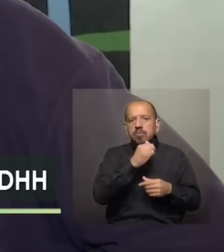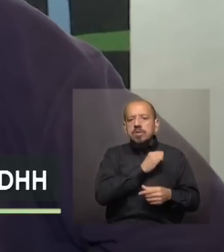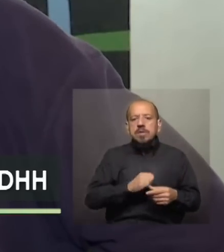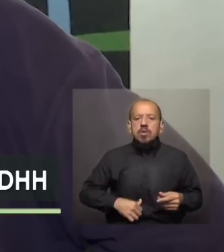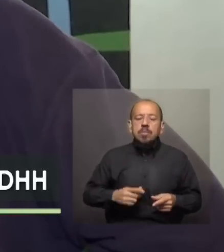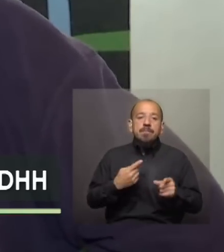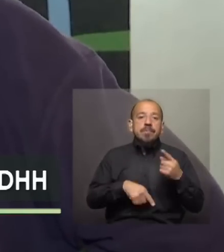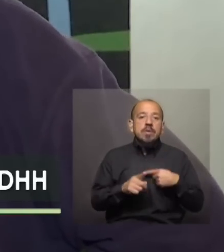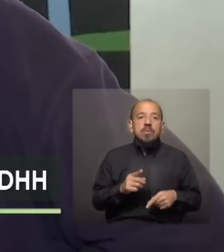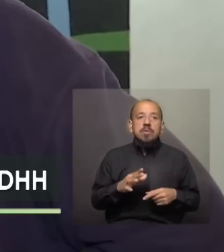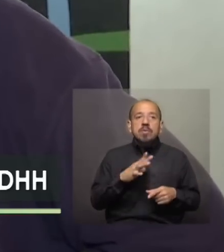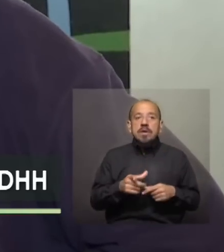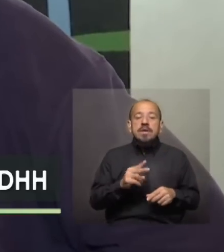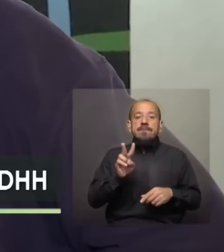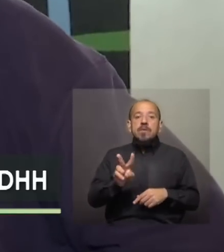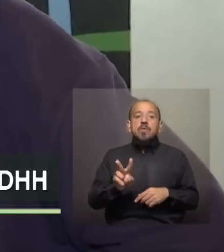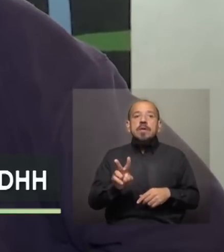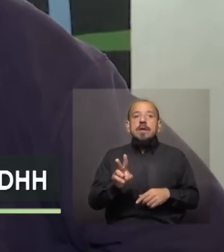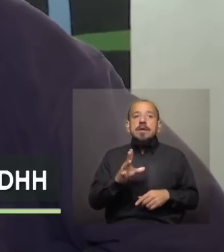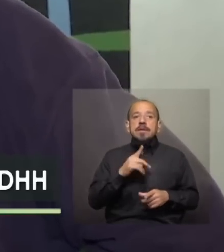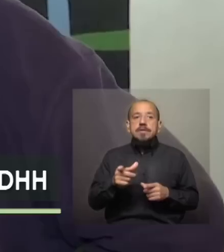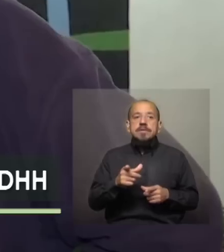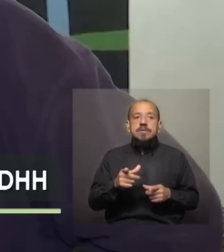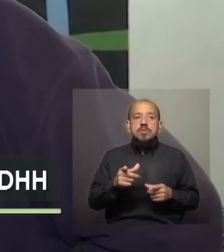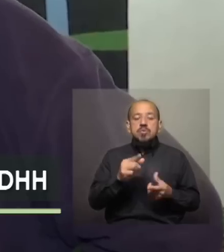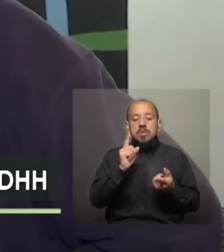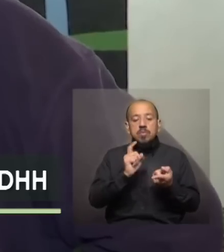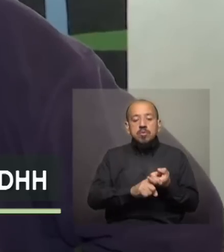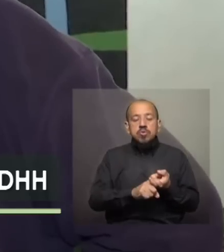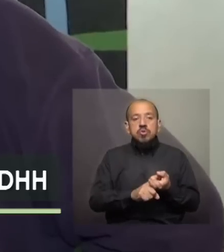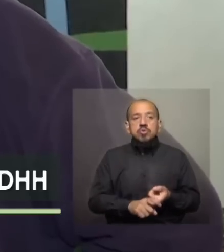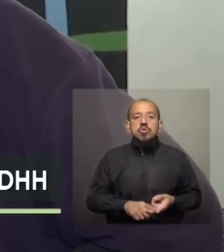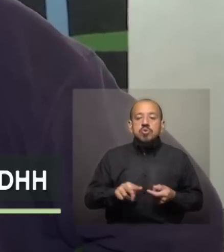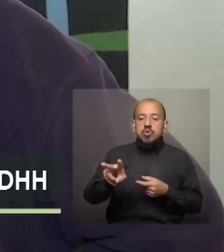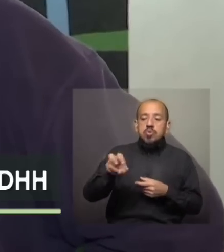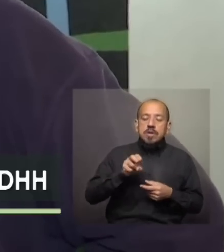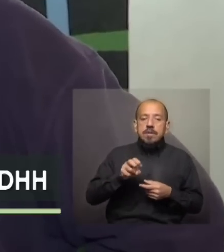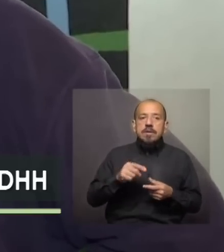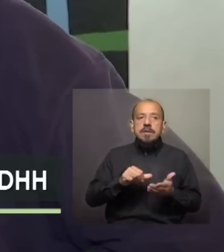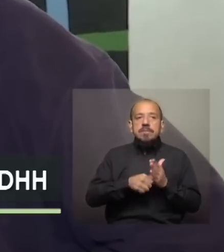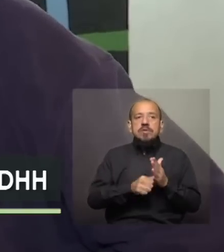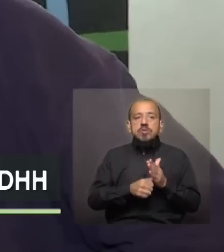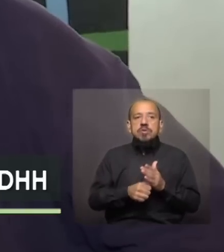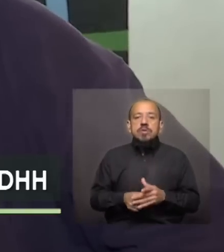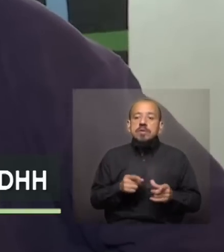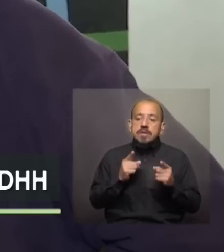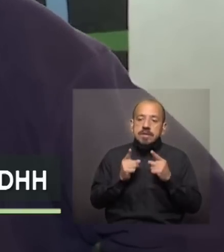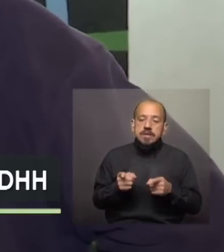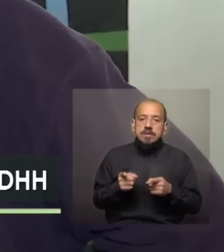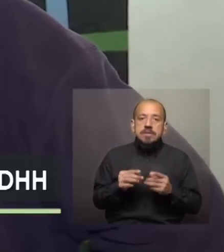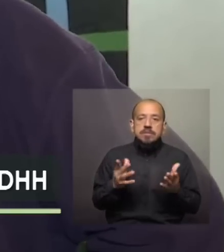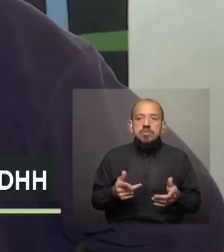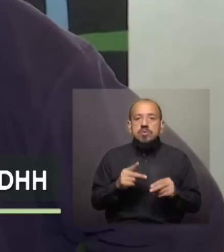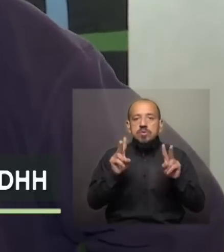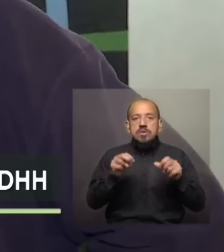pero cuando queda viuda su esposo cobraba la pensión especial reparatoria y ella por